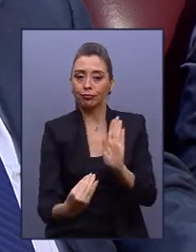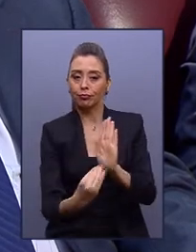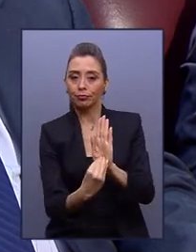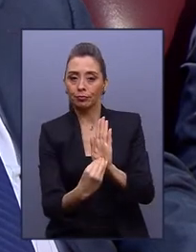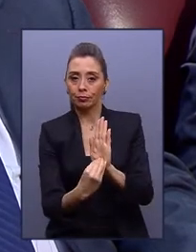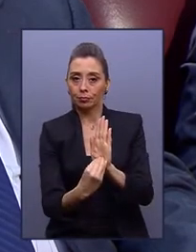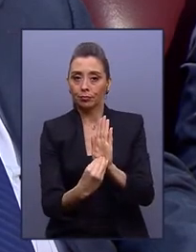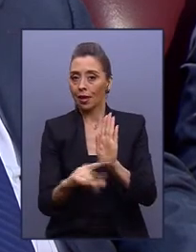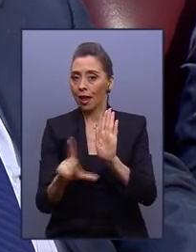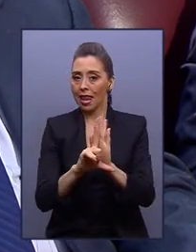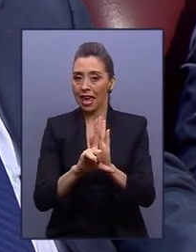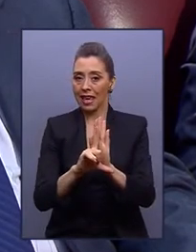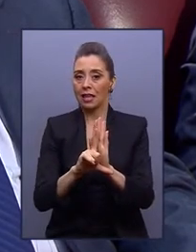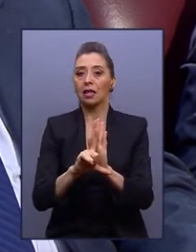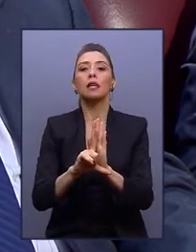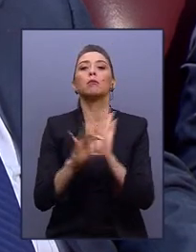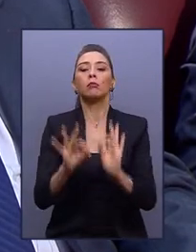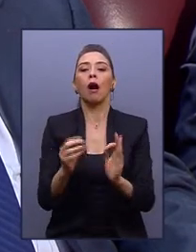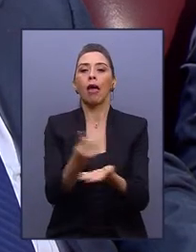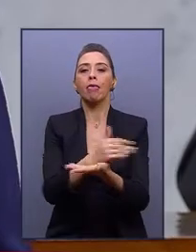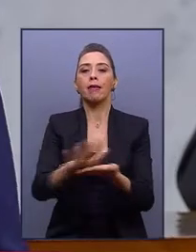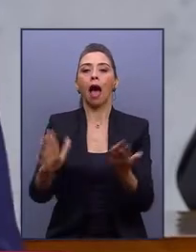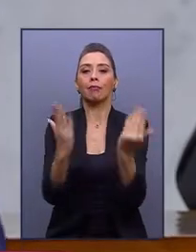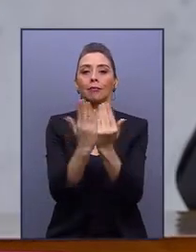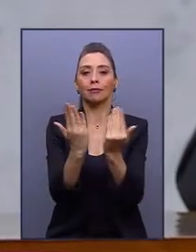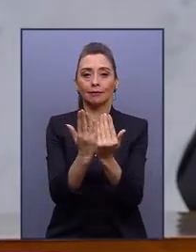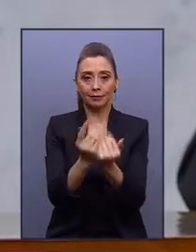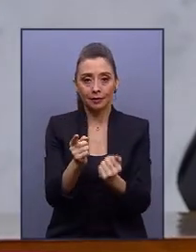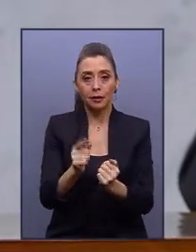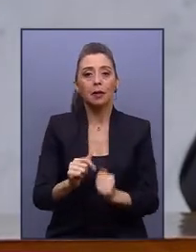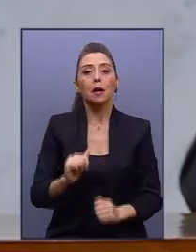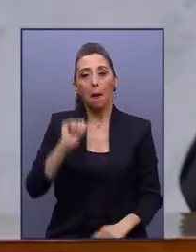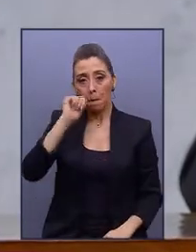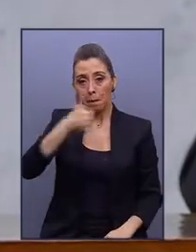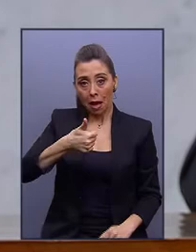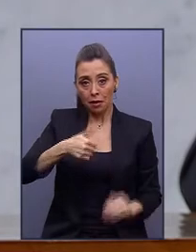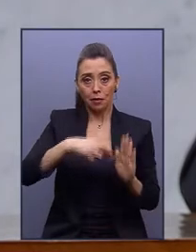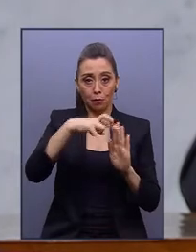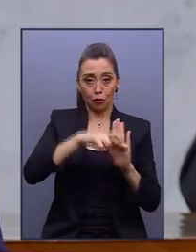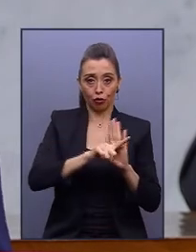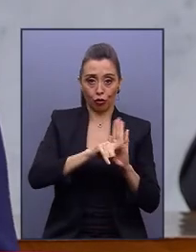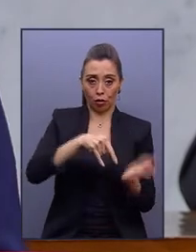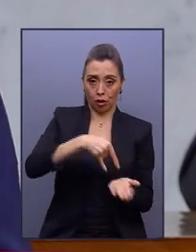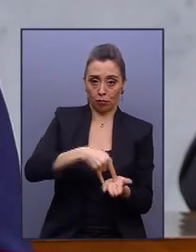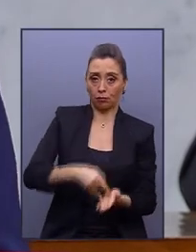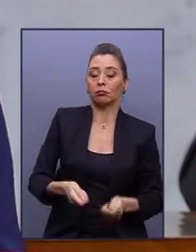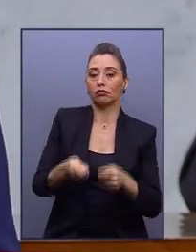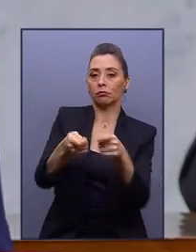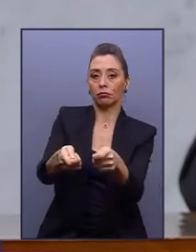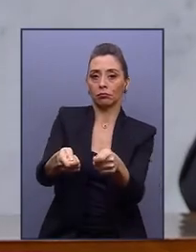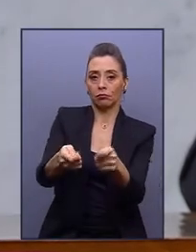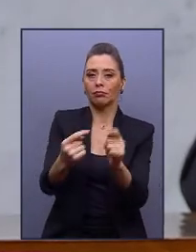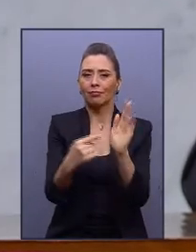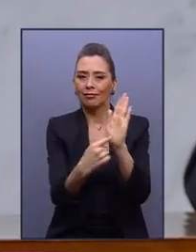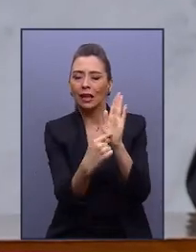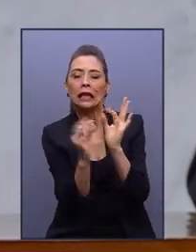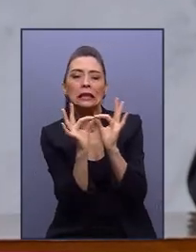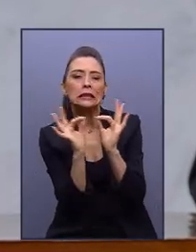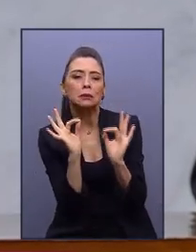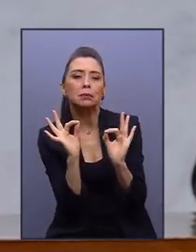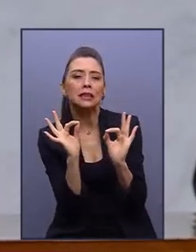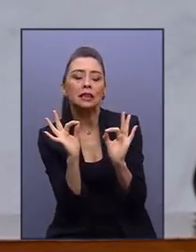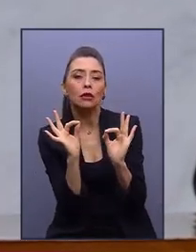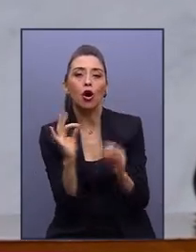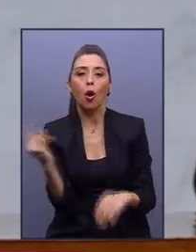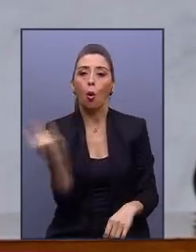consagrando por ley la gratuidad. Además, mañana enviaré a este Congreso un proyecto de ley específico que fortalecerá